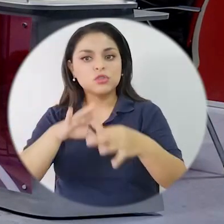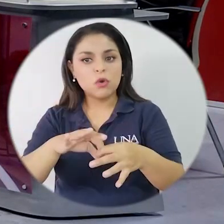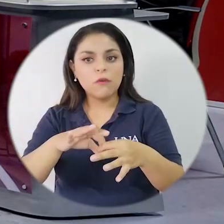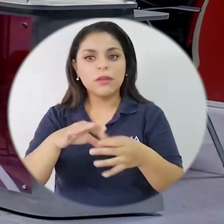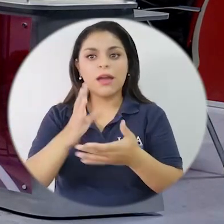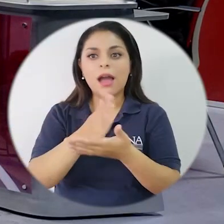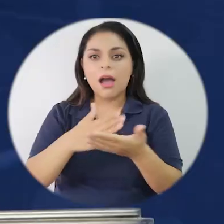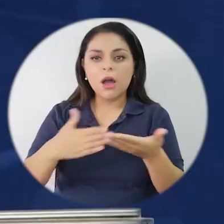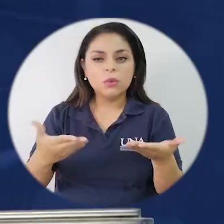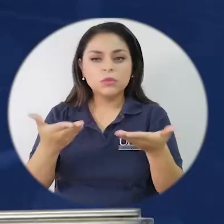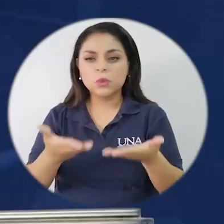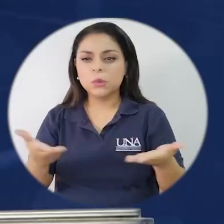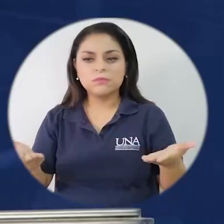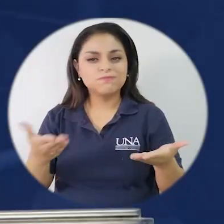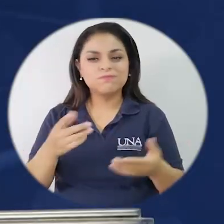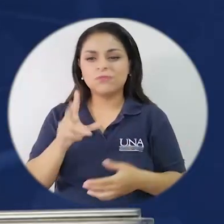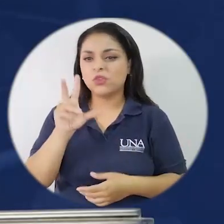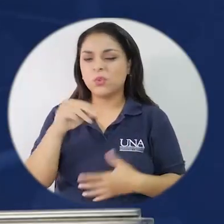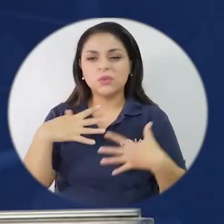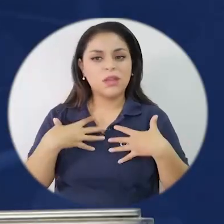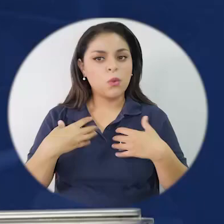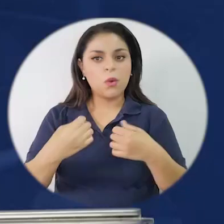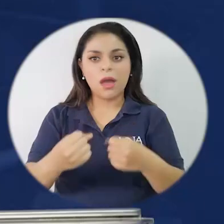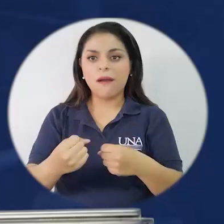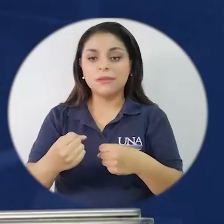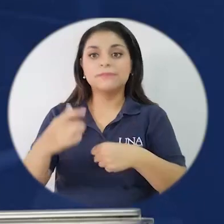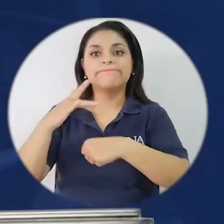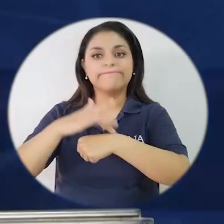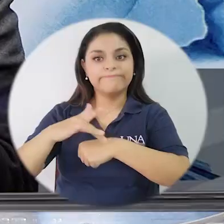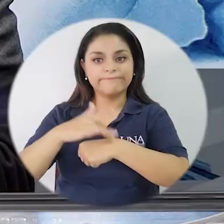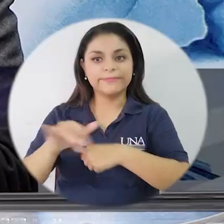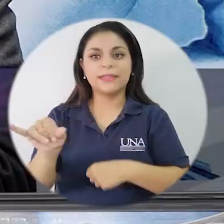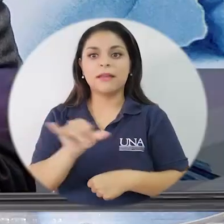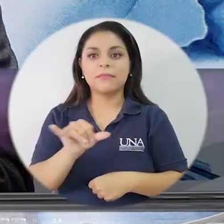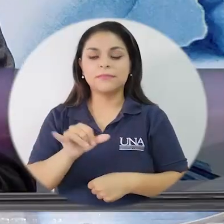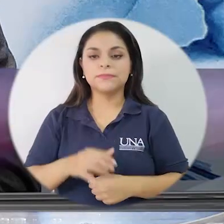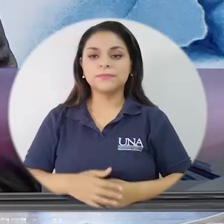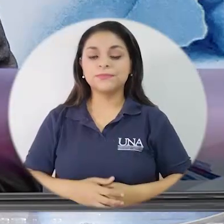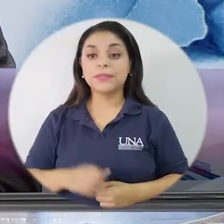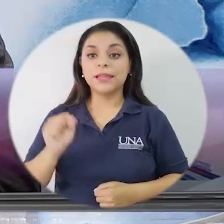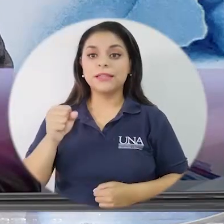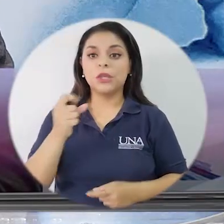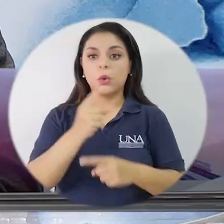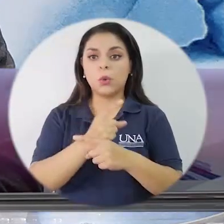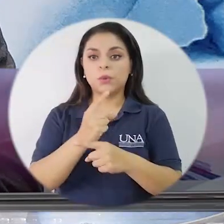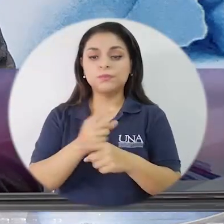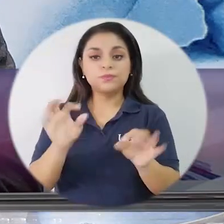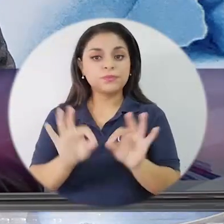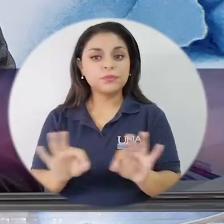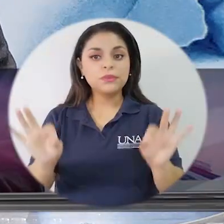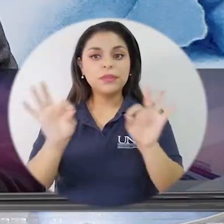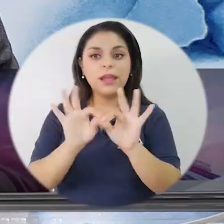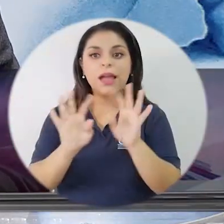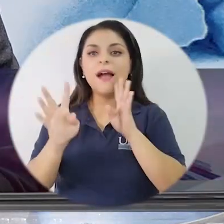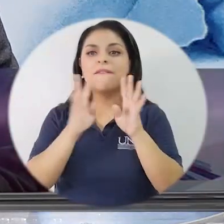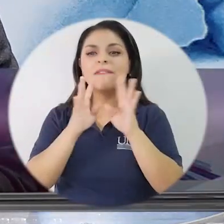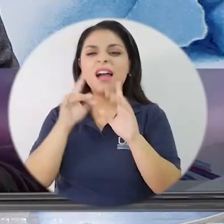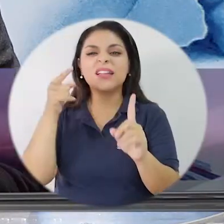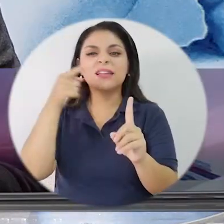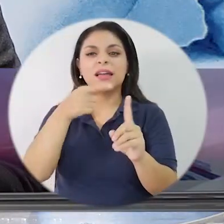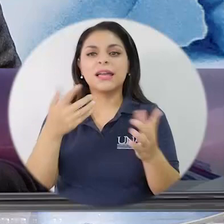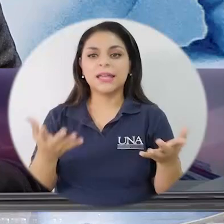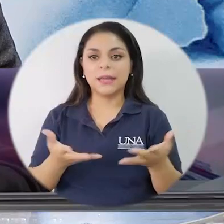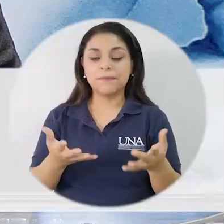vida poco saludables a edades más tempranas también. Sí, correcto. Es importante tal vez hacer un poquito de referencia que esto desde los